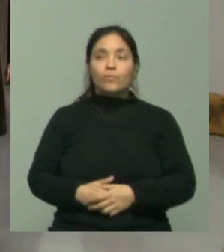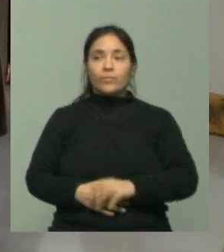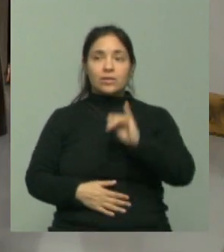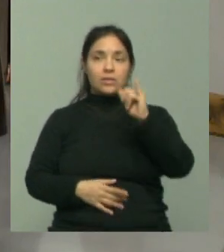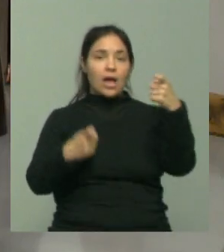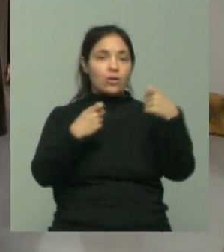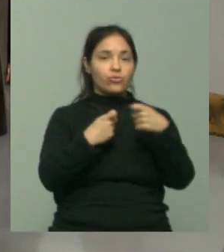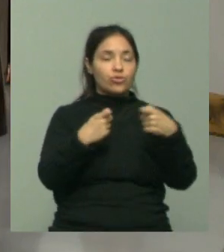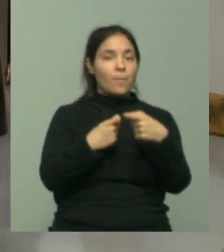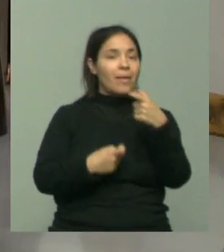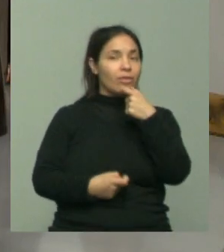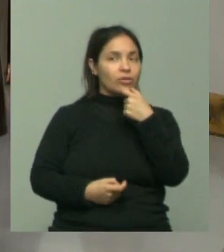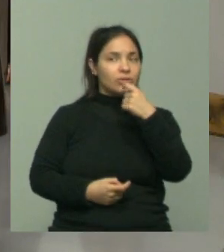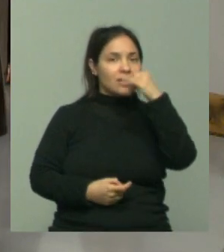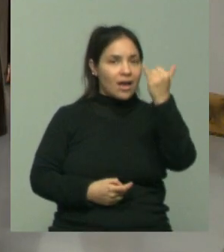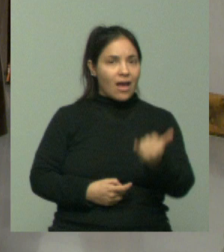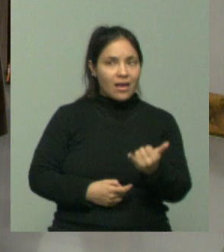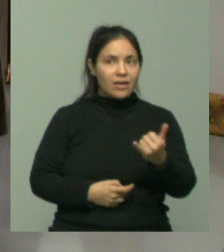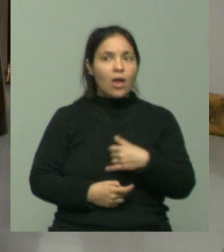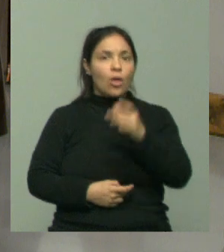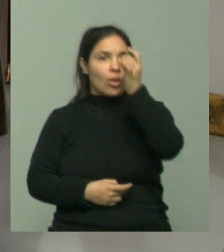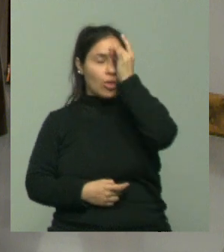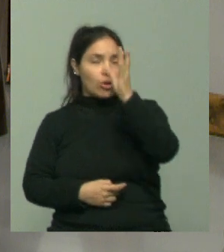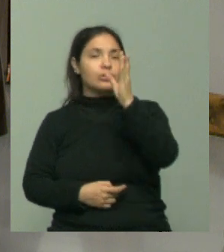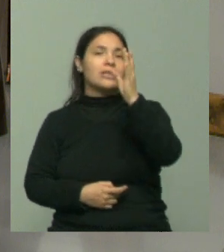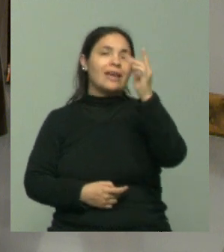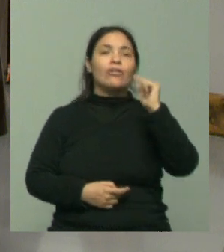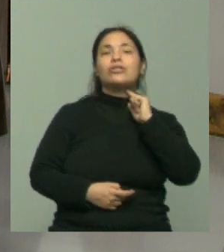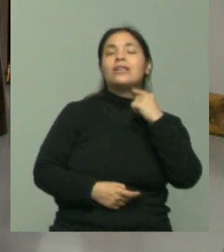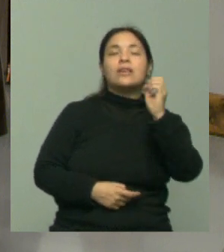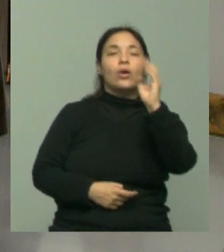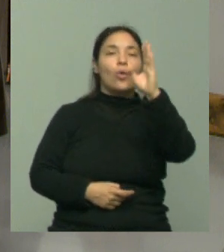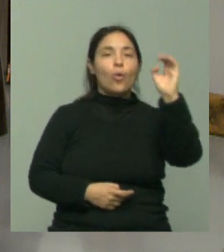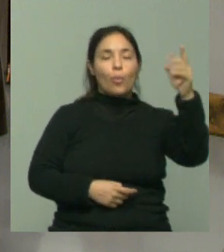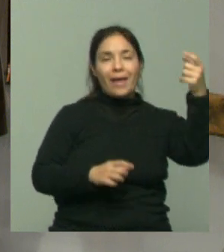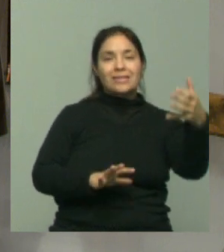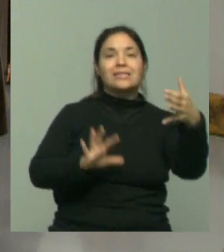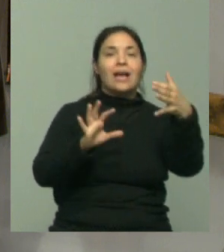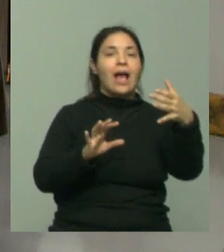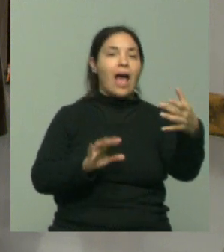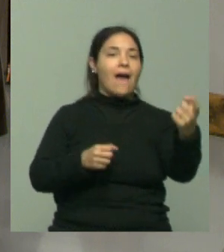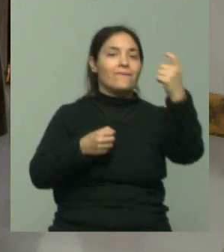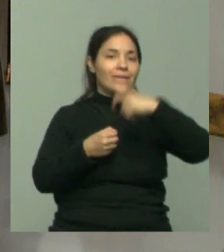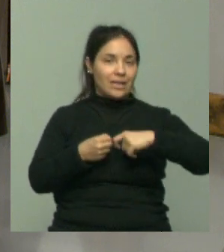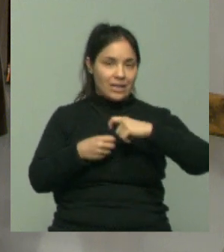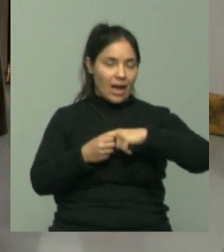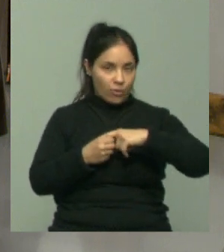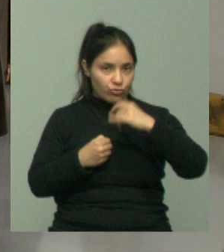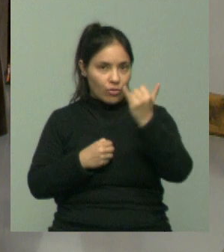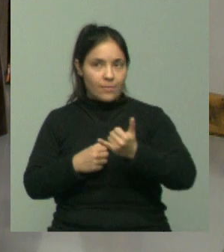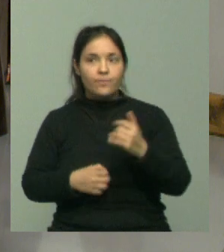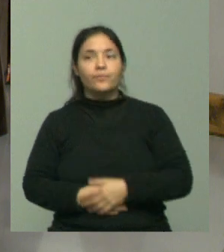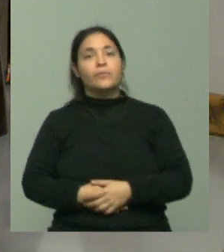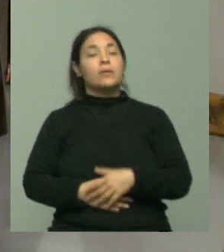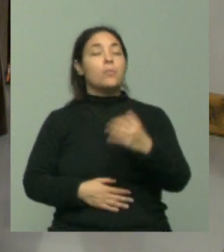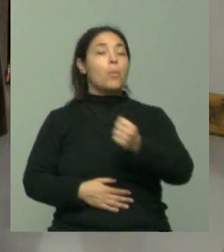Asociación Mendocina tiene en este momento 12 o 13 clubes afiliados. Uh-huh. Y lo que tiene es que lo bueno que tiene es que abarca toda